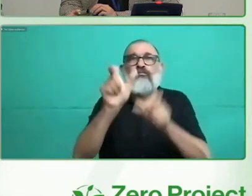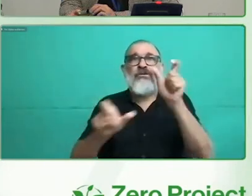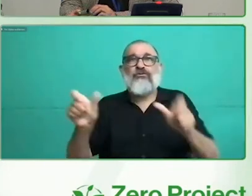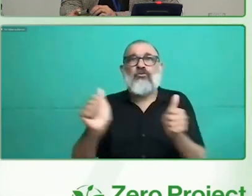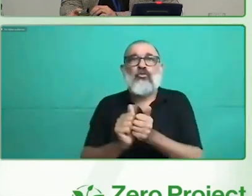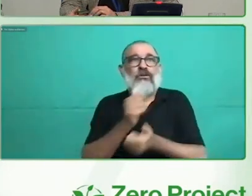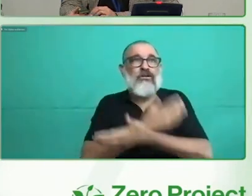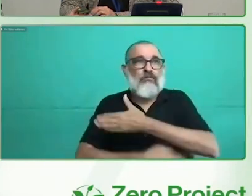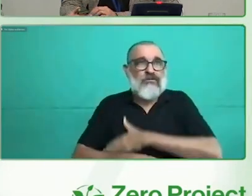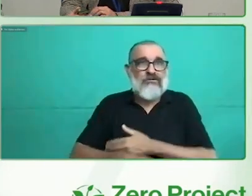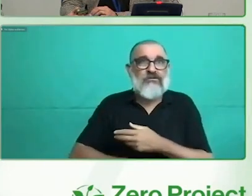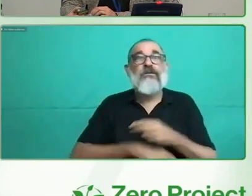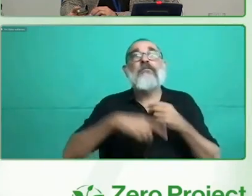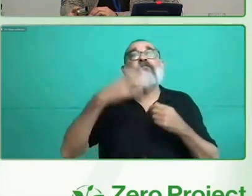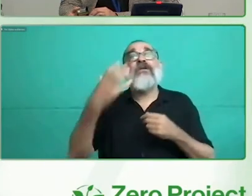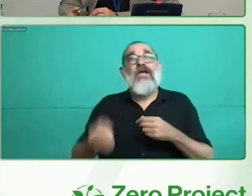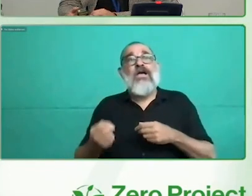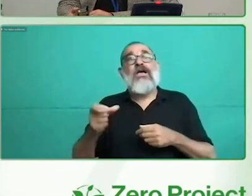18.000 euros.